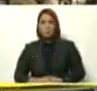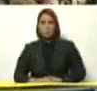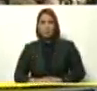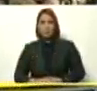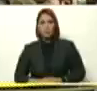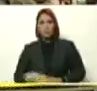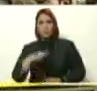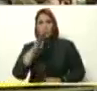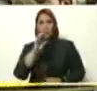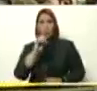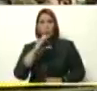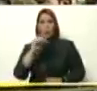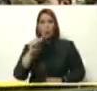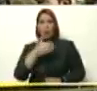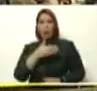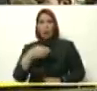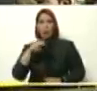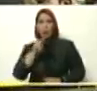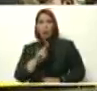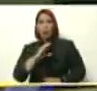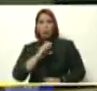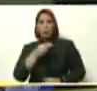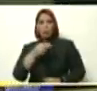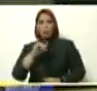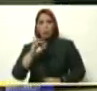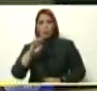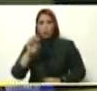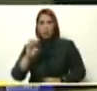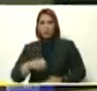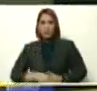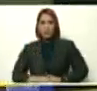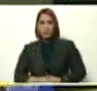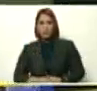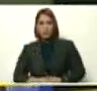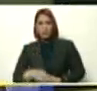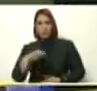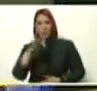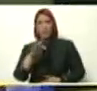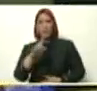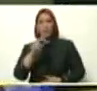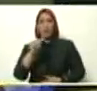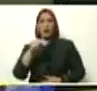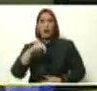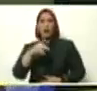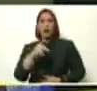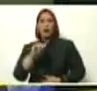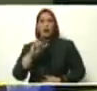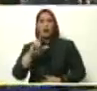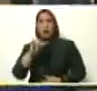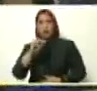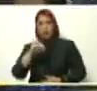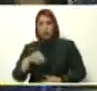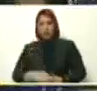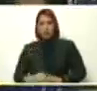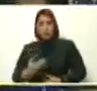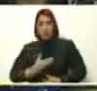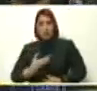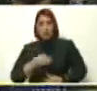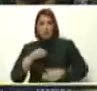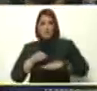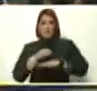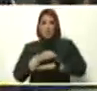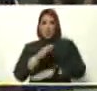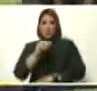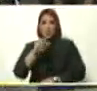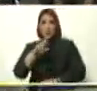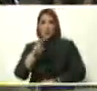Bocaduchire. Salam Aleikum, hermano. A Franklin Guillén, alcalde del municipio